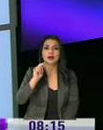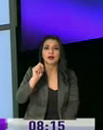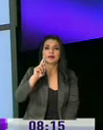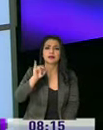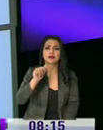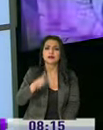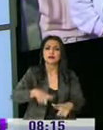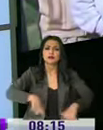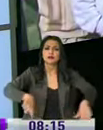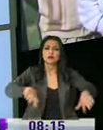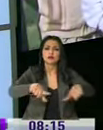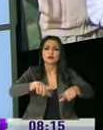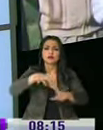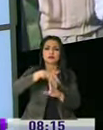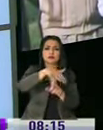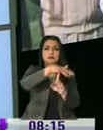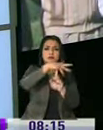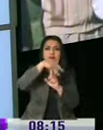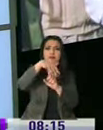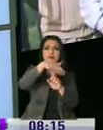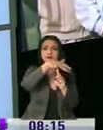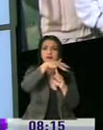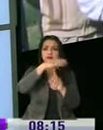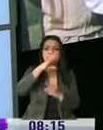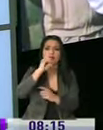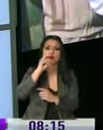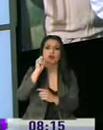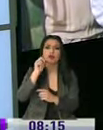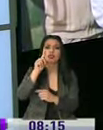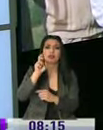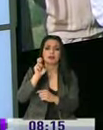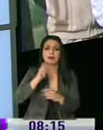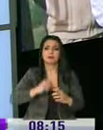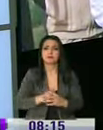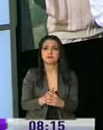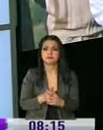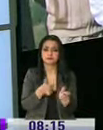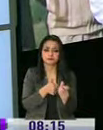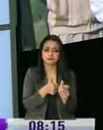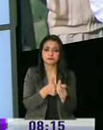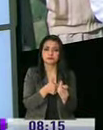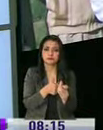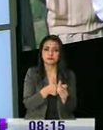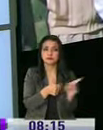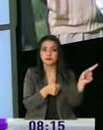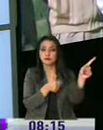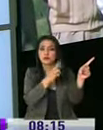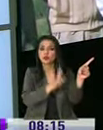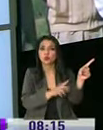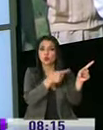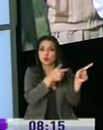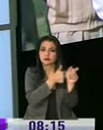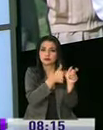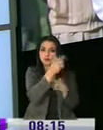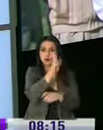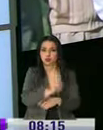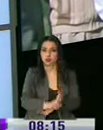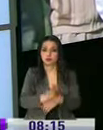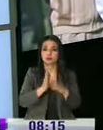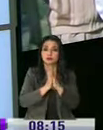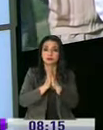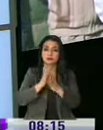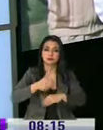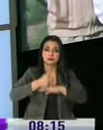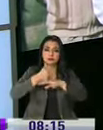se encuentra en el parque del barrio Conde. Esto está junto a los moradores, esto es acá en el sur. Están solicitando a las autoridades